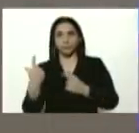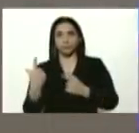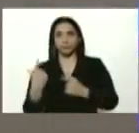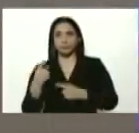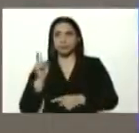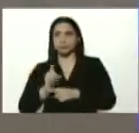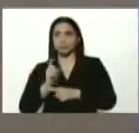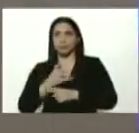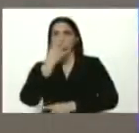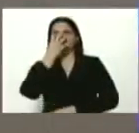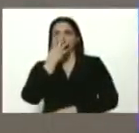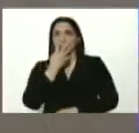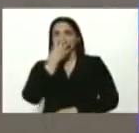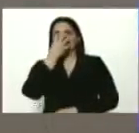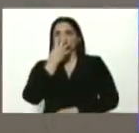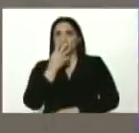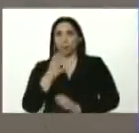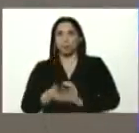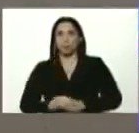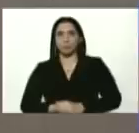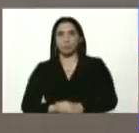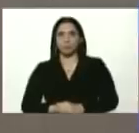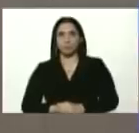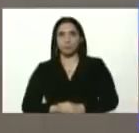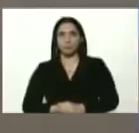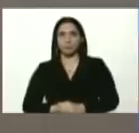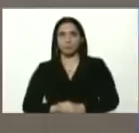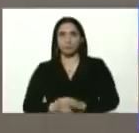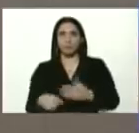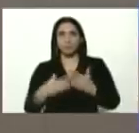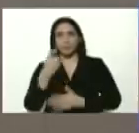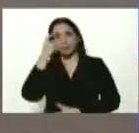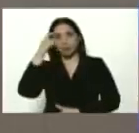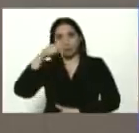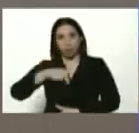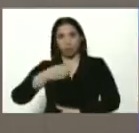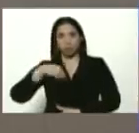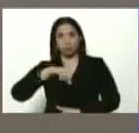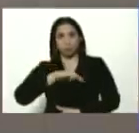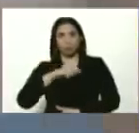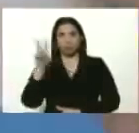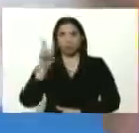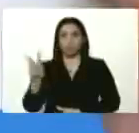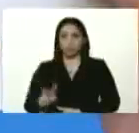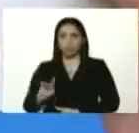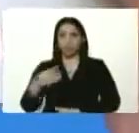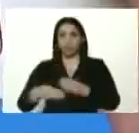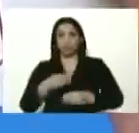ventilación mecánica, asistencia respiratoria. A la fecha de hoy, Venezuela ha realizado